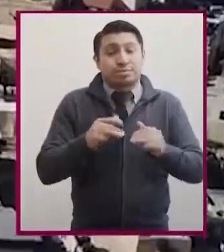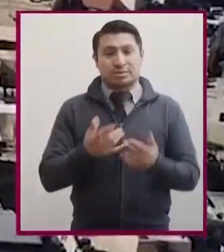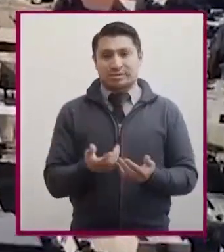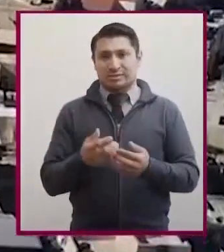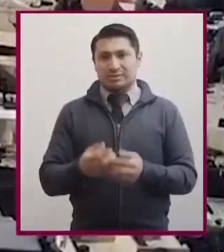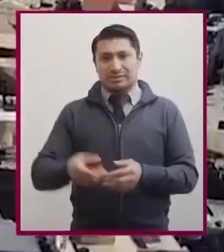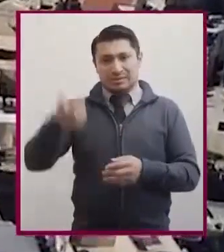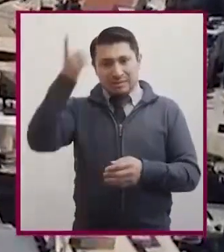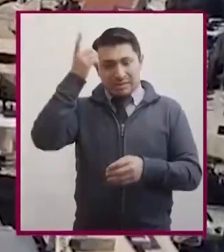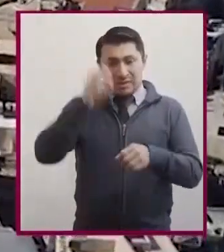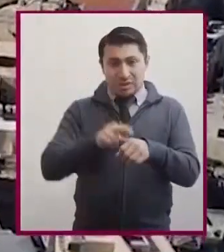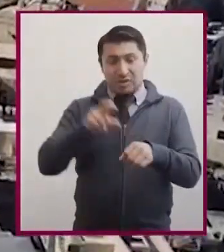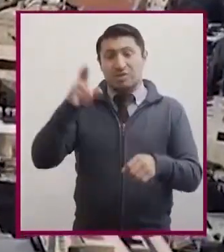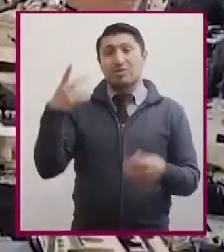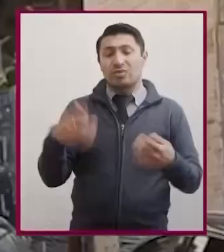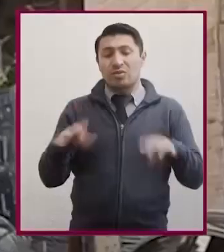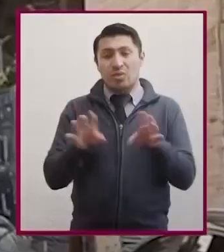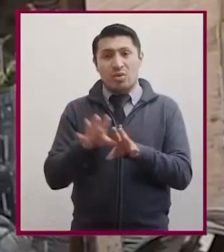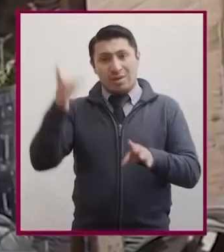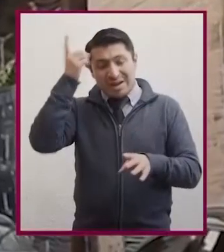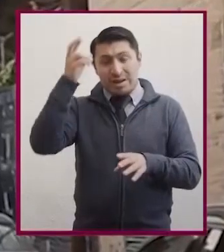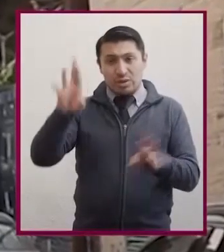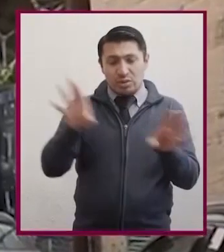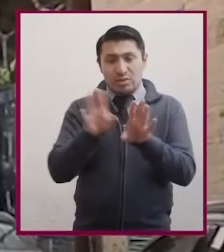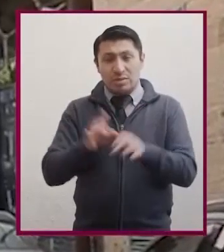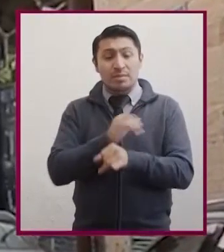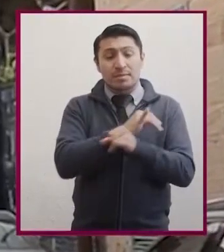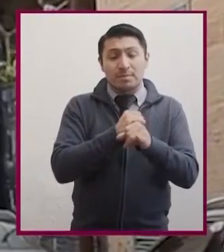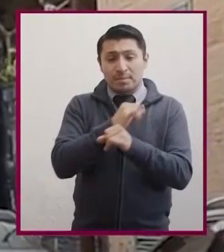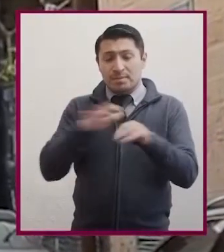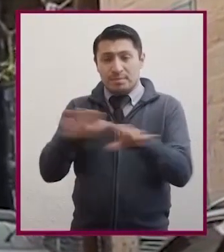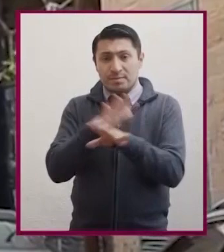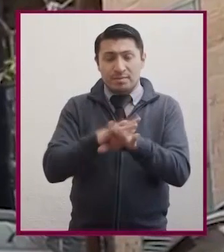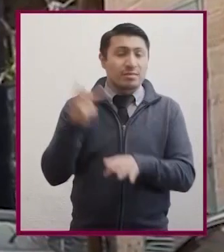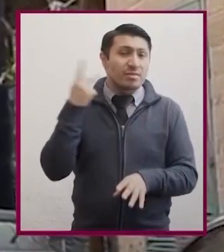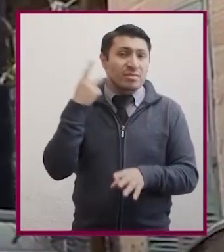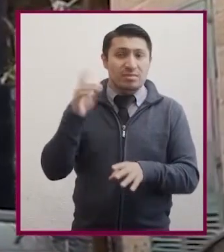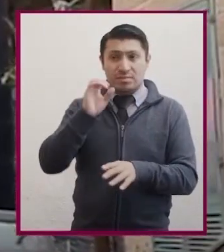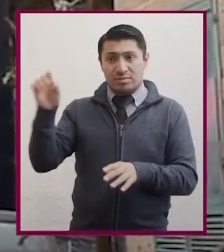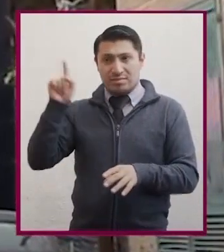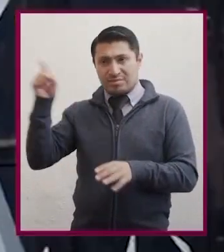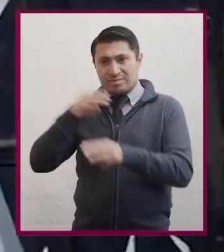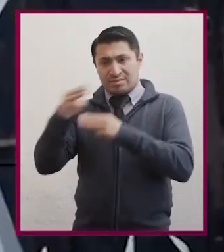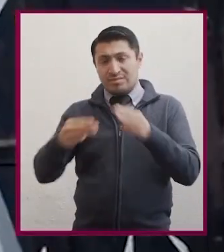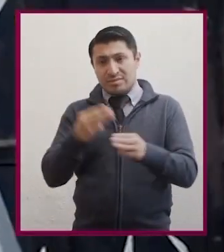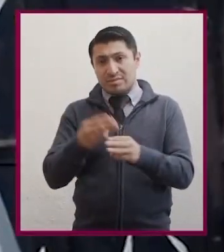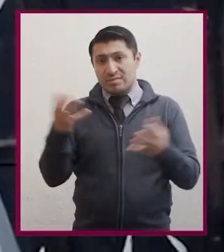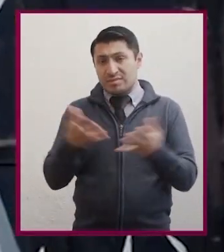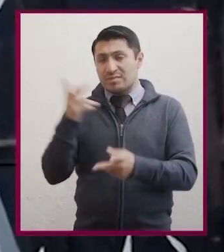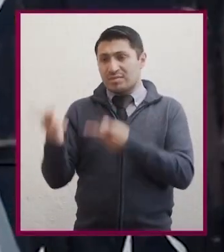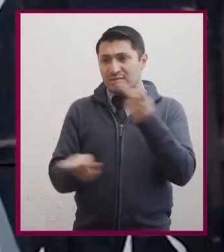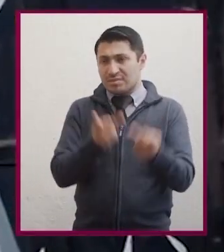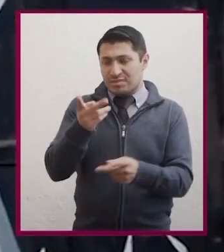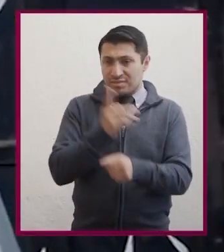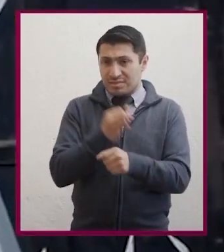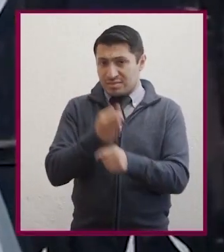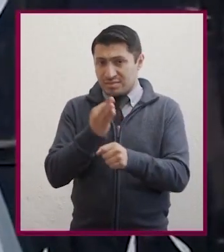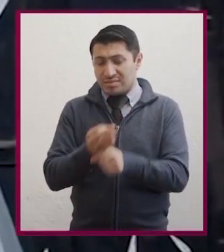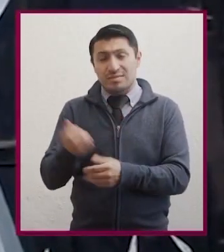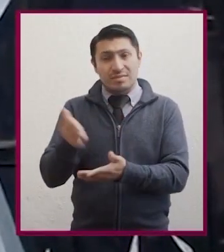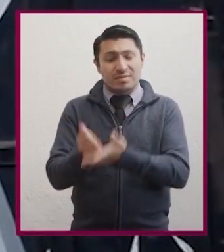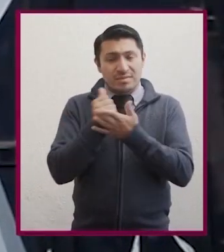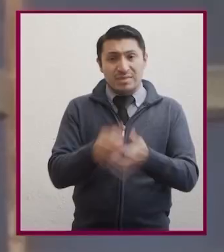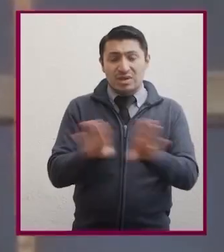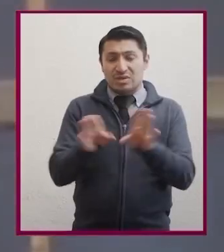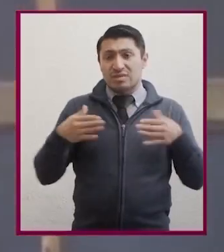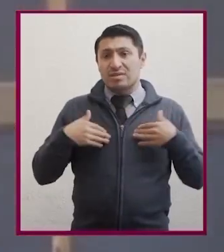El doctor Gilberto Conde se especializa en estudiar los cambios políticos en Medio Oriente. Vamos a hacerle algunas preguntas que nos ayuden